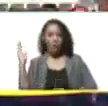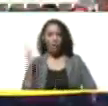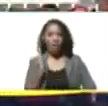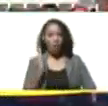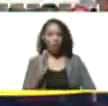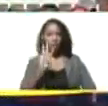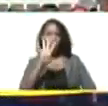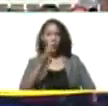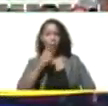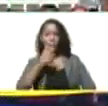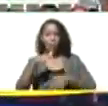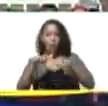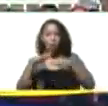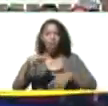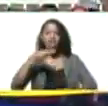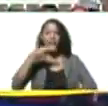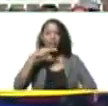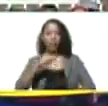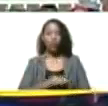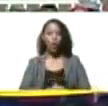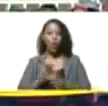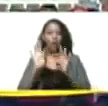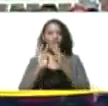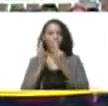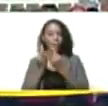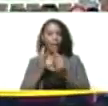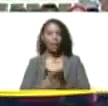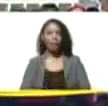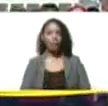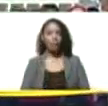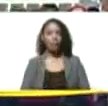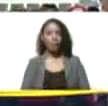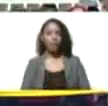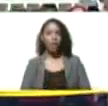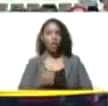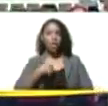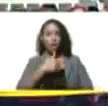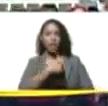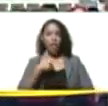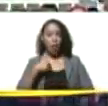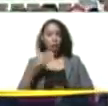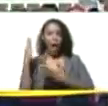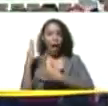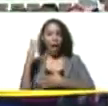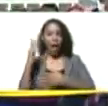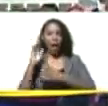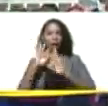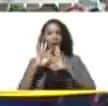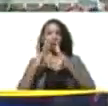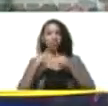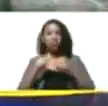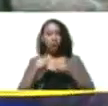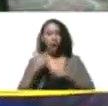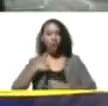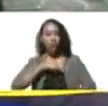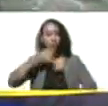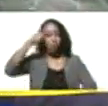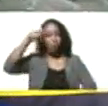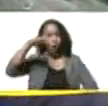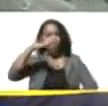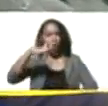nietos, con su familia. Yo quisiera que le diera una reflexión a nuestro